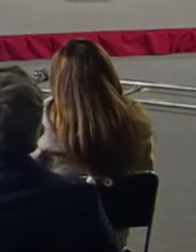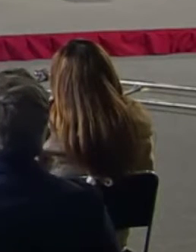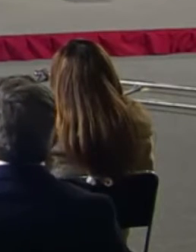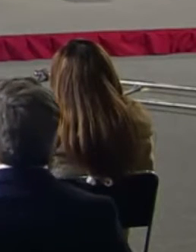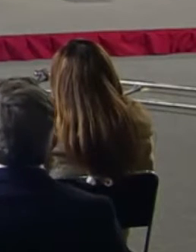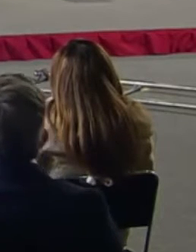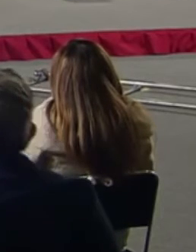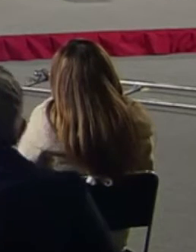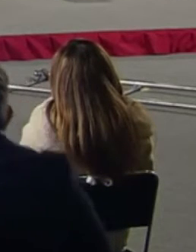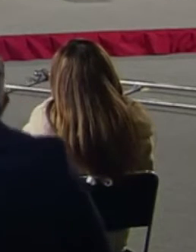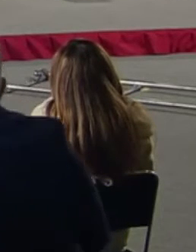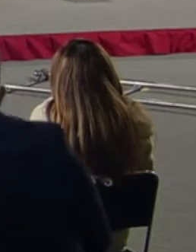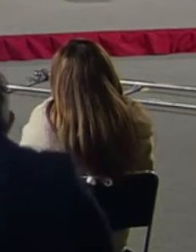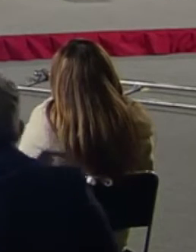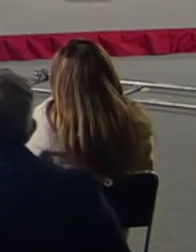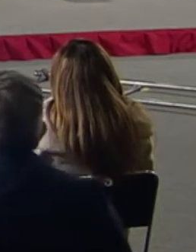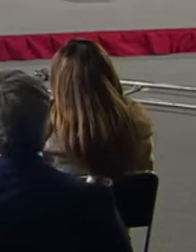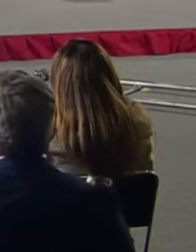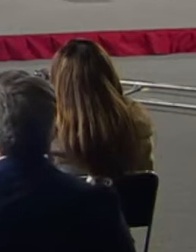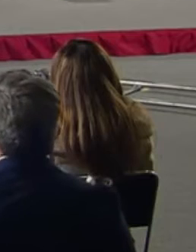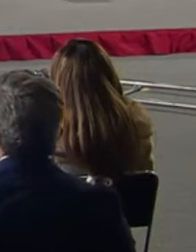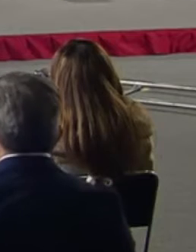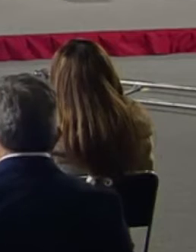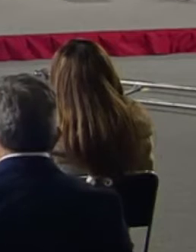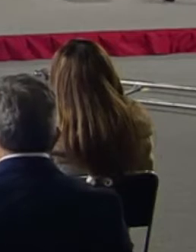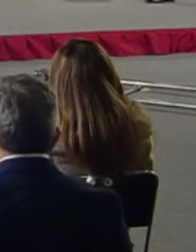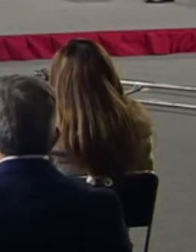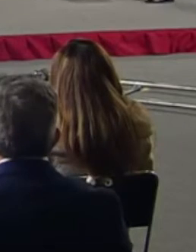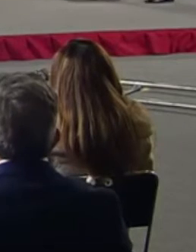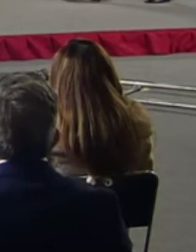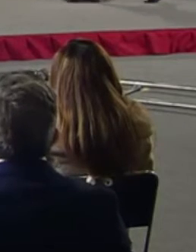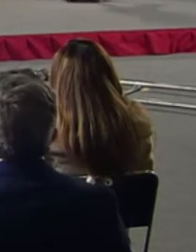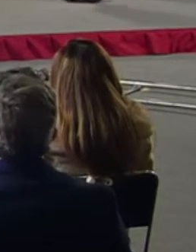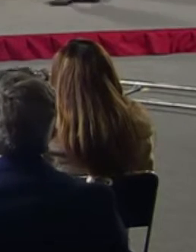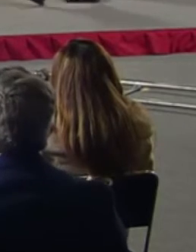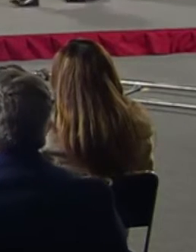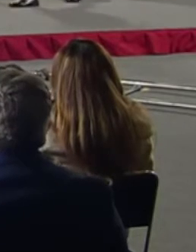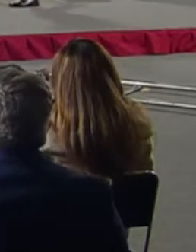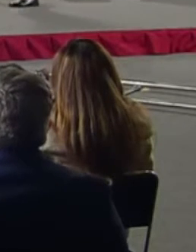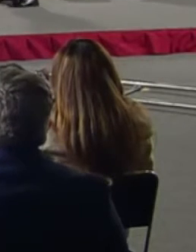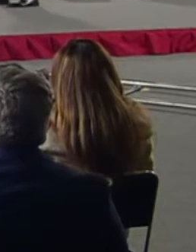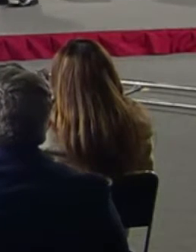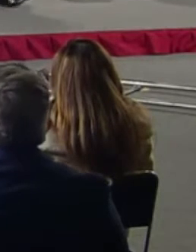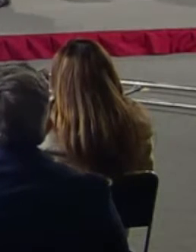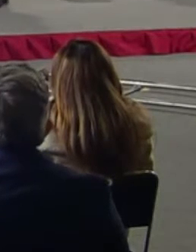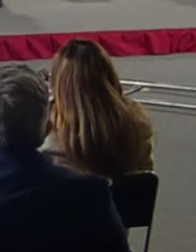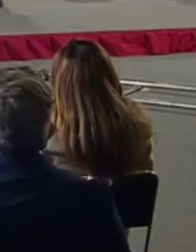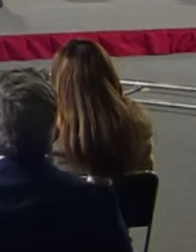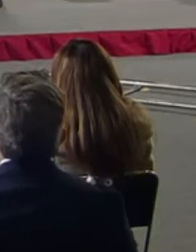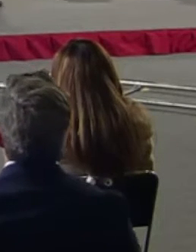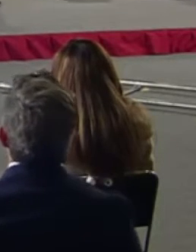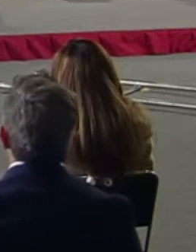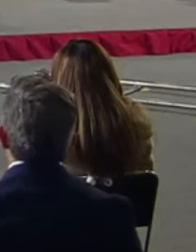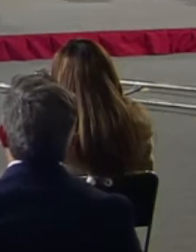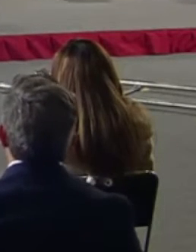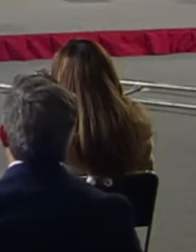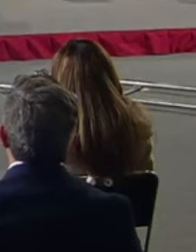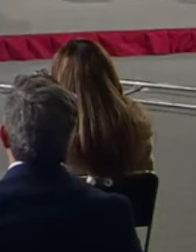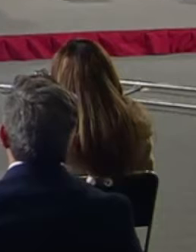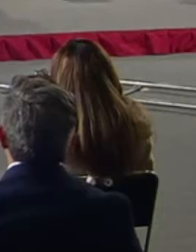Bueno, estamos finalizando la semana y vamos